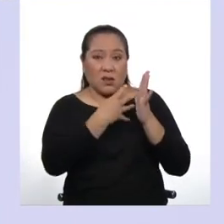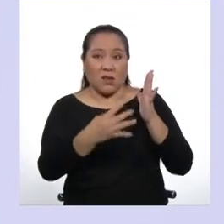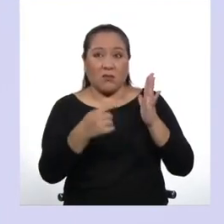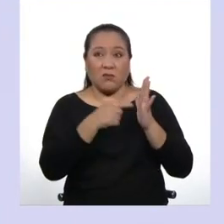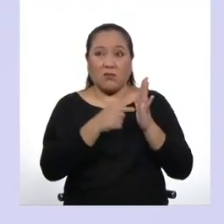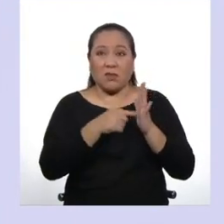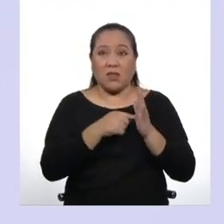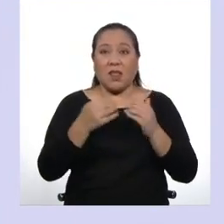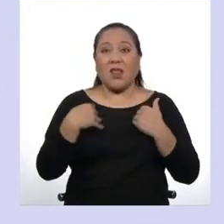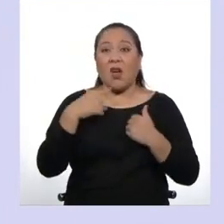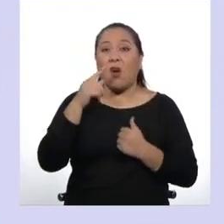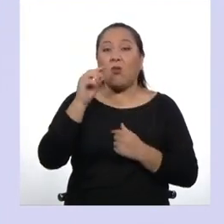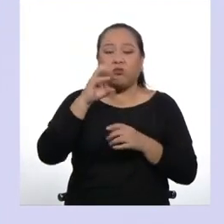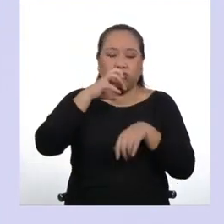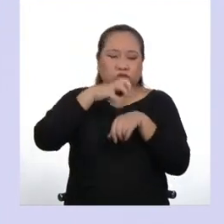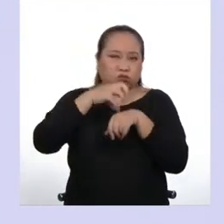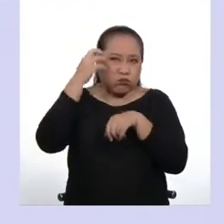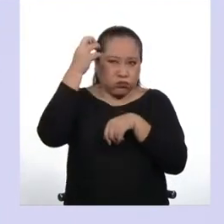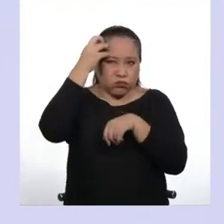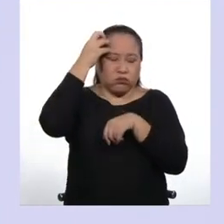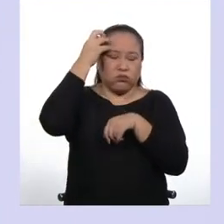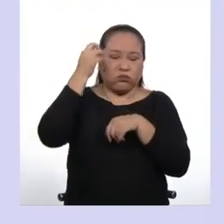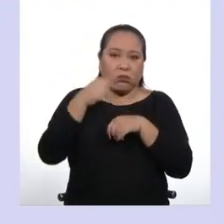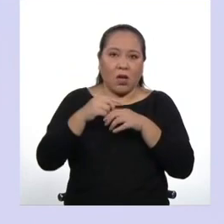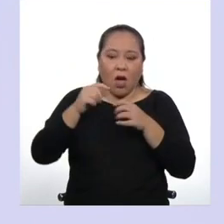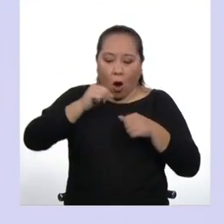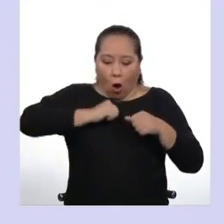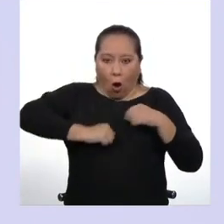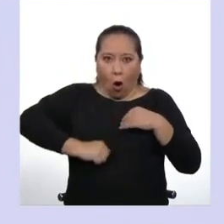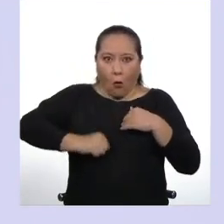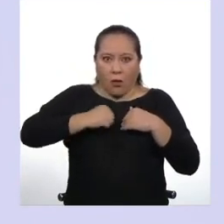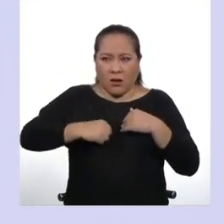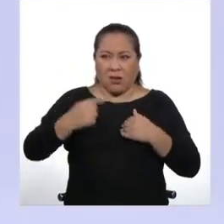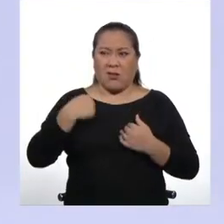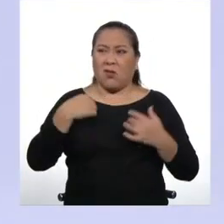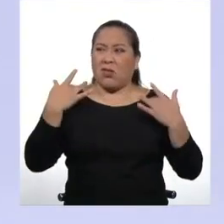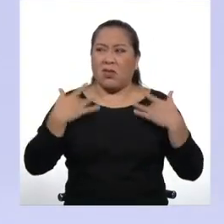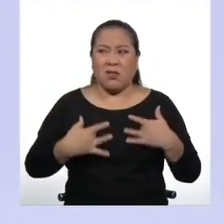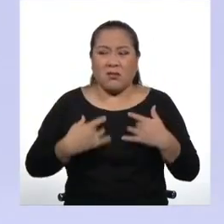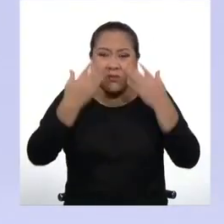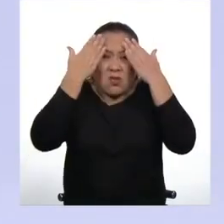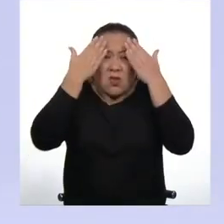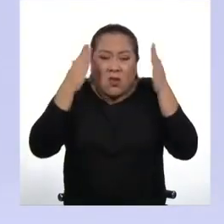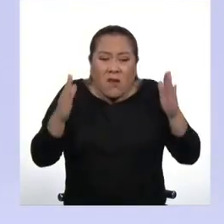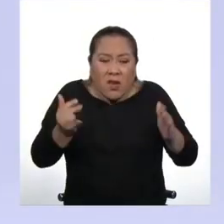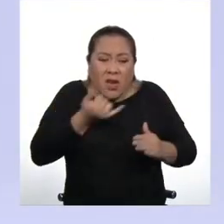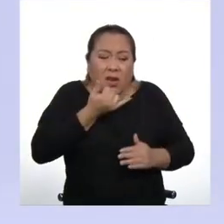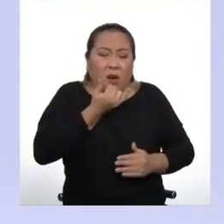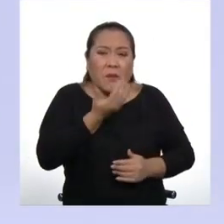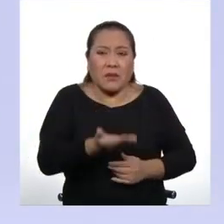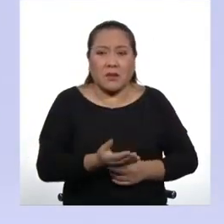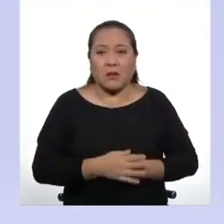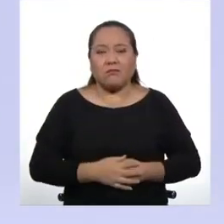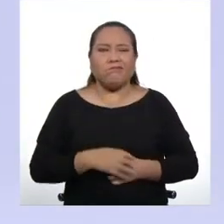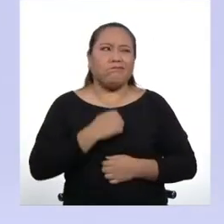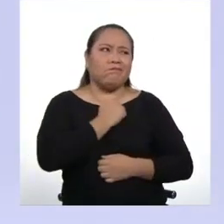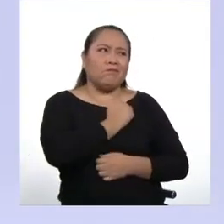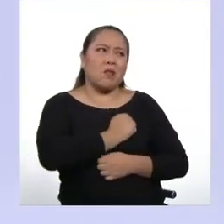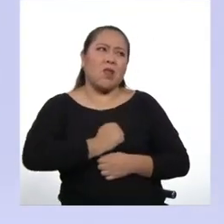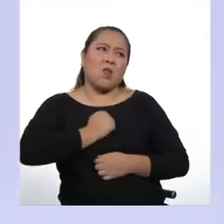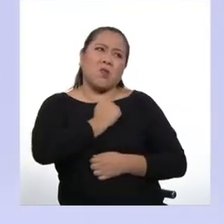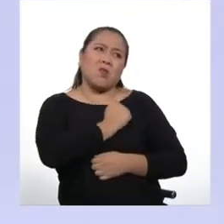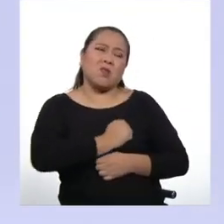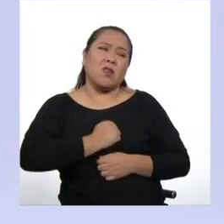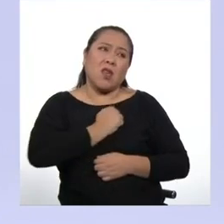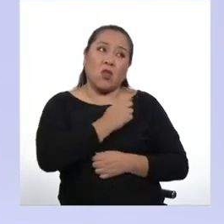un pequeño tumor y que tenía que ser operada y yo estaba muy triste porque no sabía qué es lo que iba a pasar. Lamento mucho lo que sucedió con tu perrita,